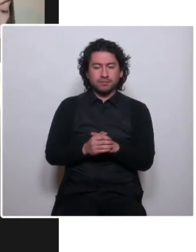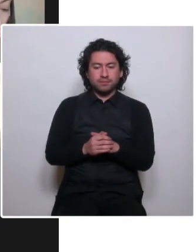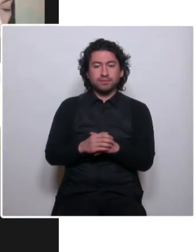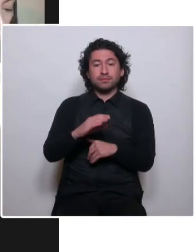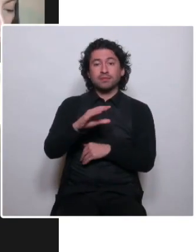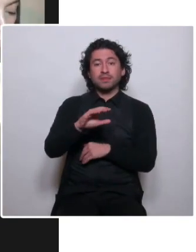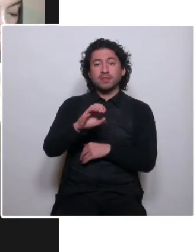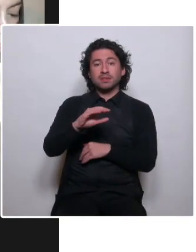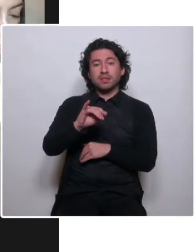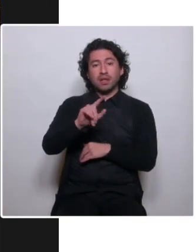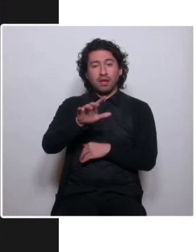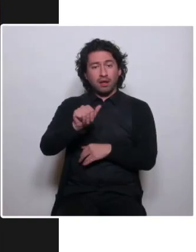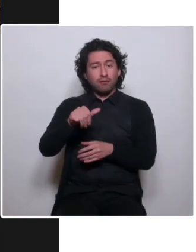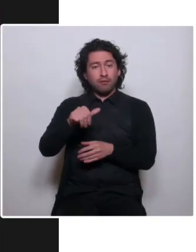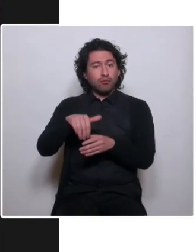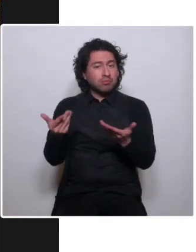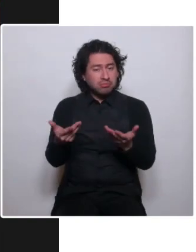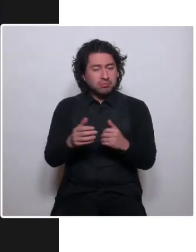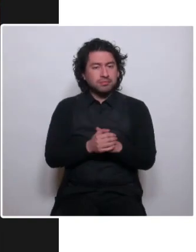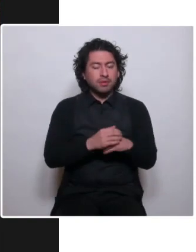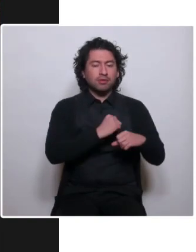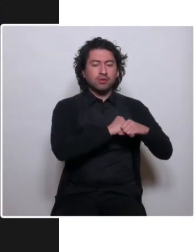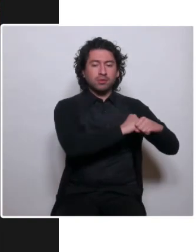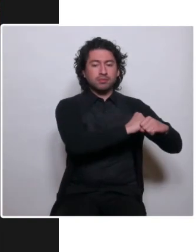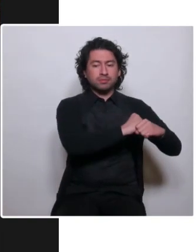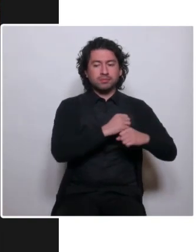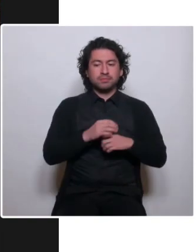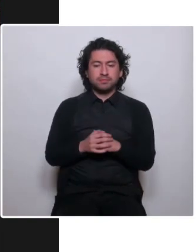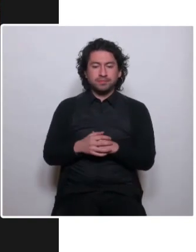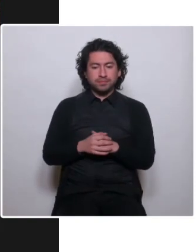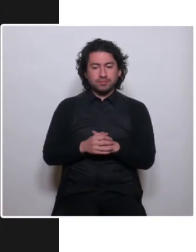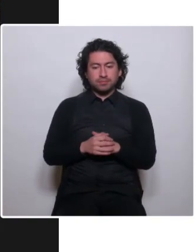Cecilia Uvilla, ¿cómo vota usted? En